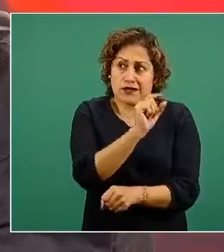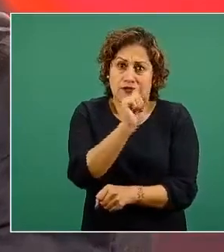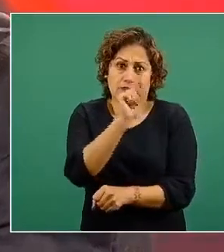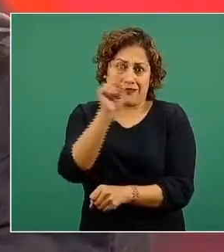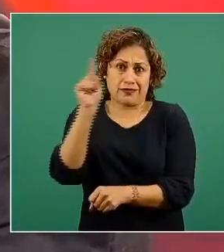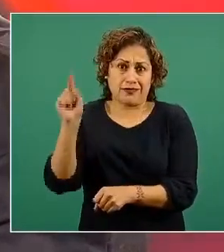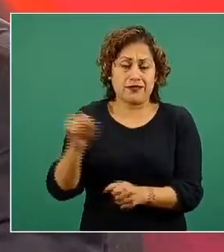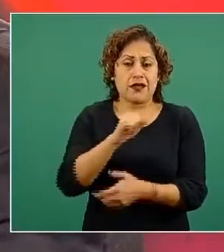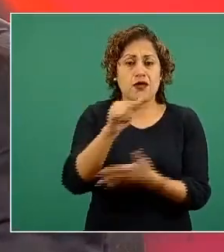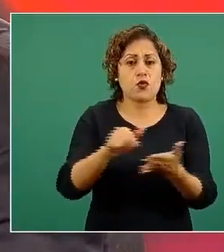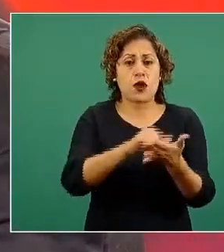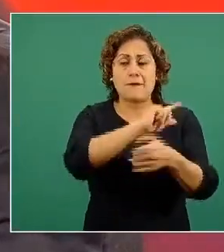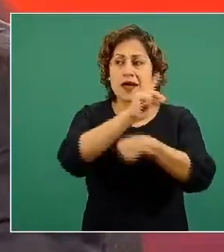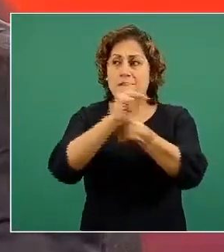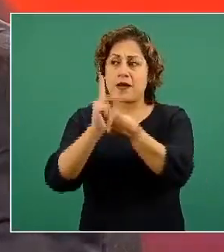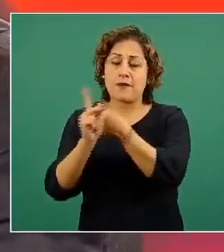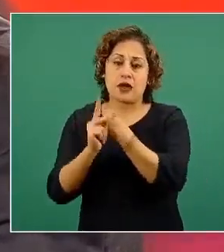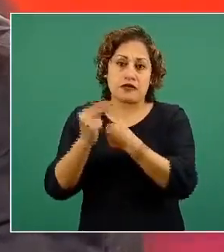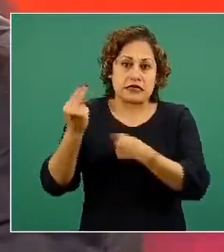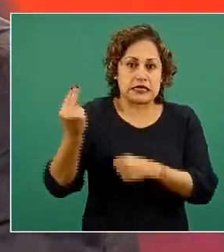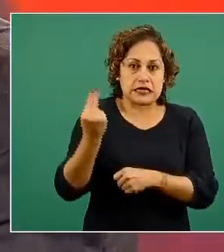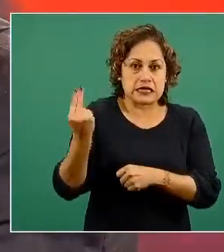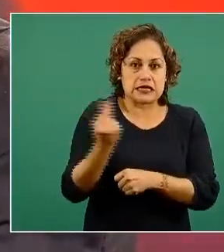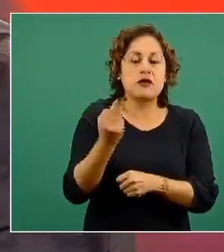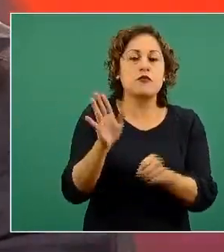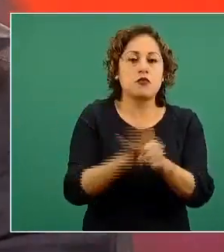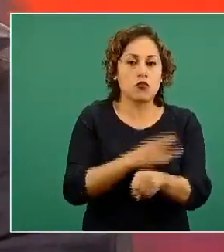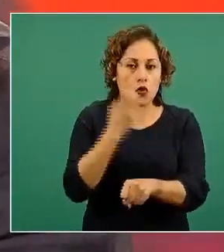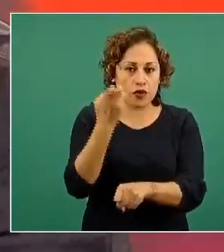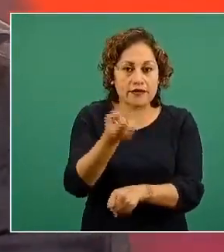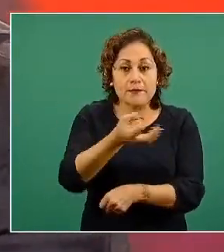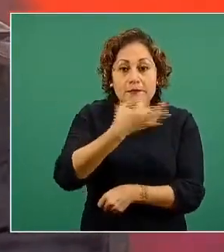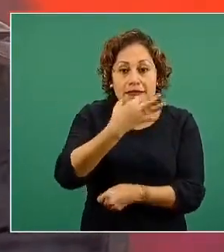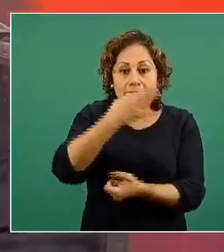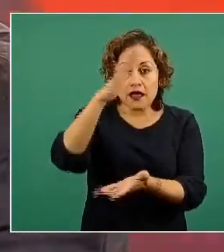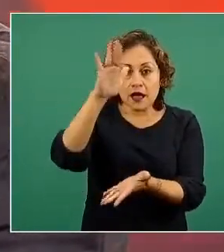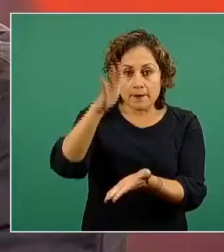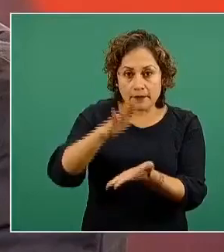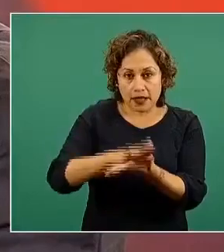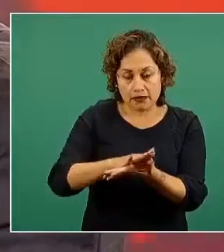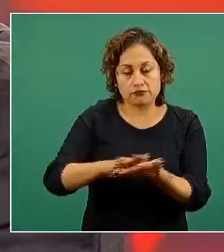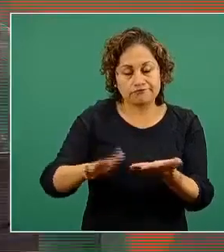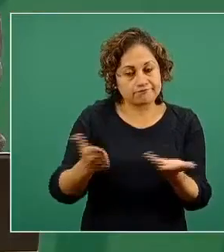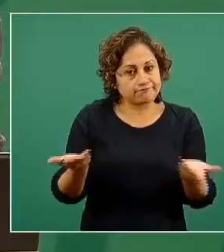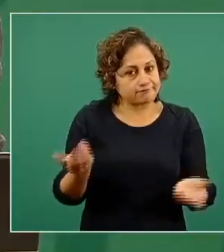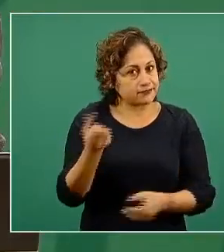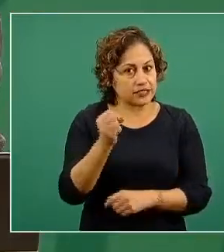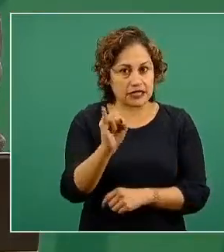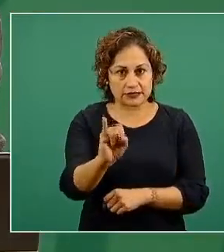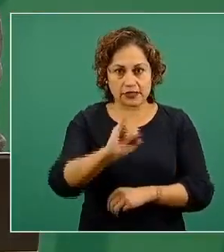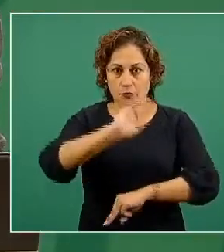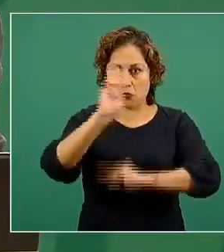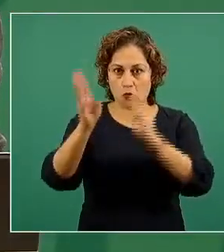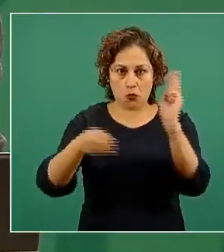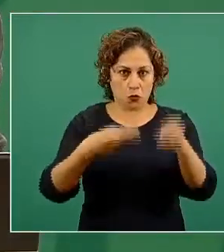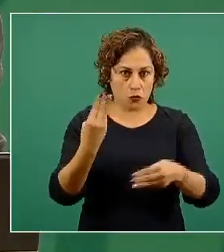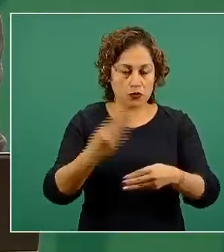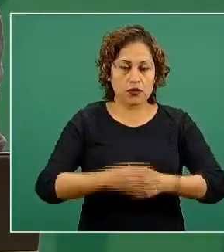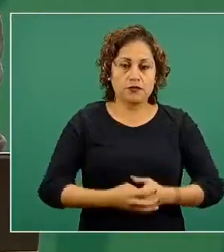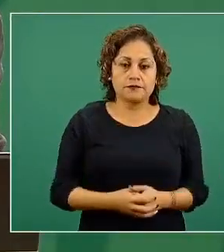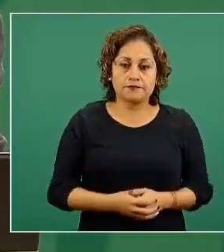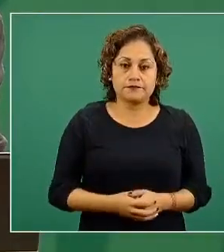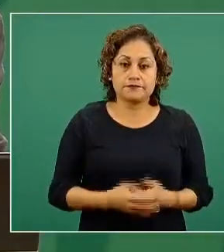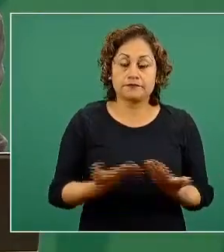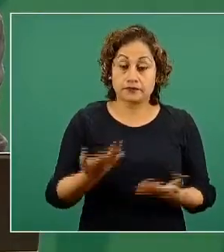eso el abasto es limitado, y esto ha impactado en varios países. Aquí la